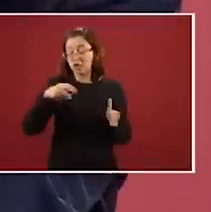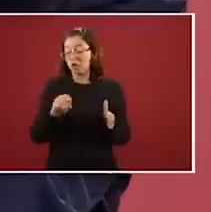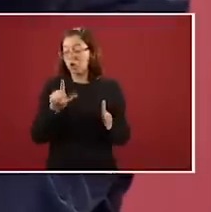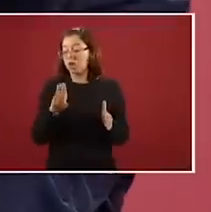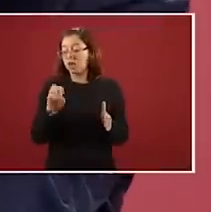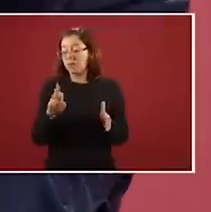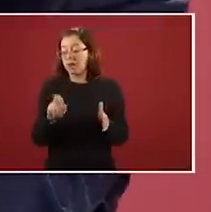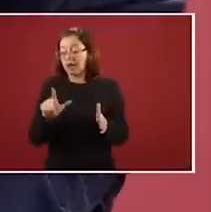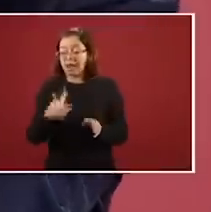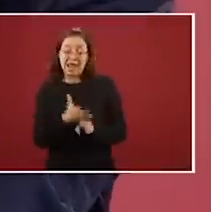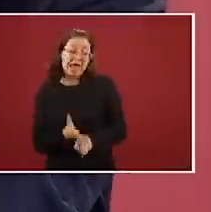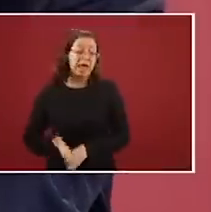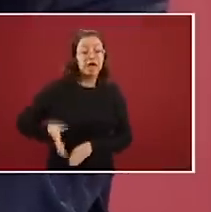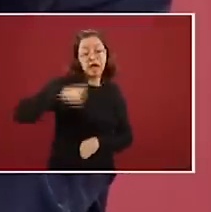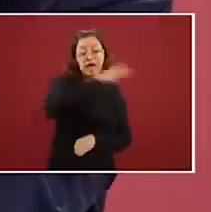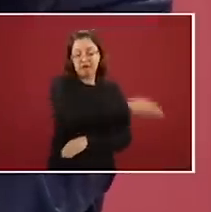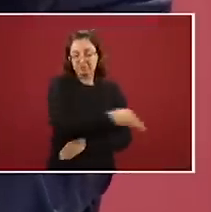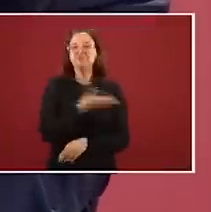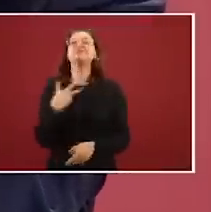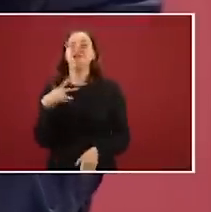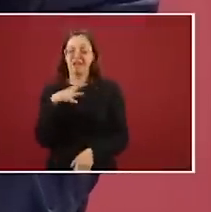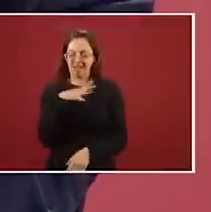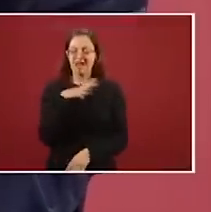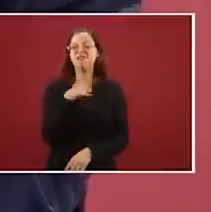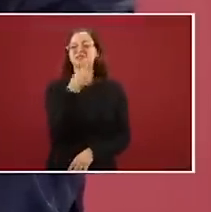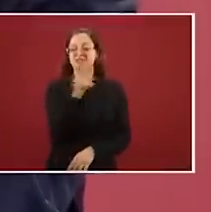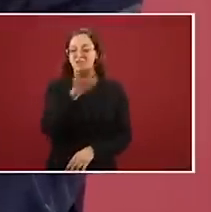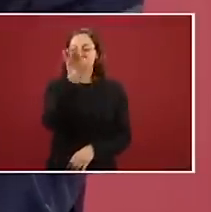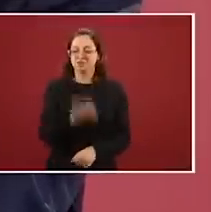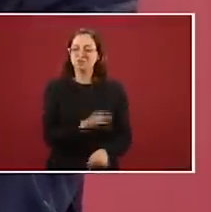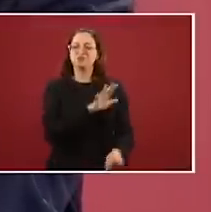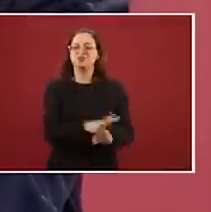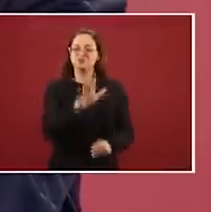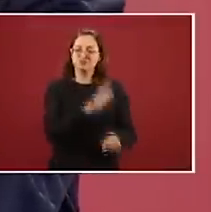en México todo el fertilizante que se consumía,